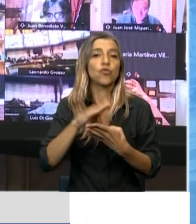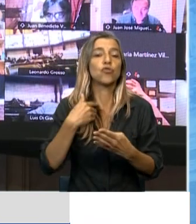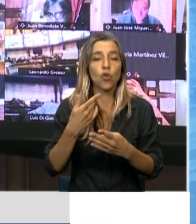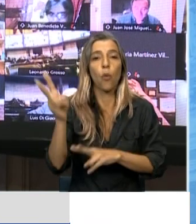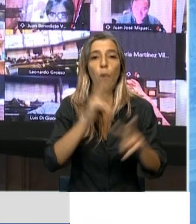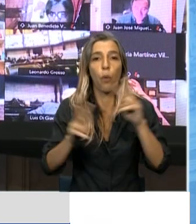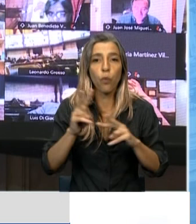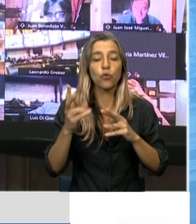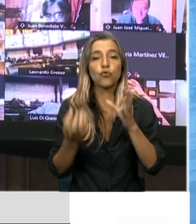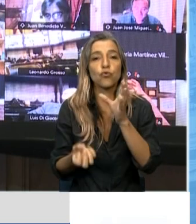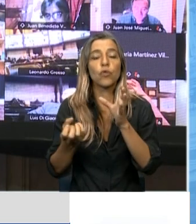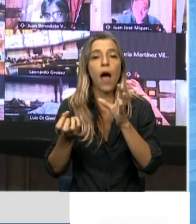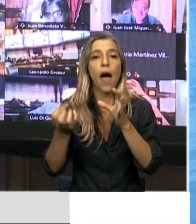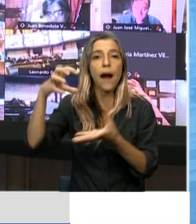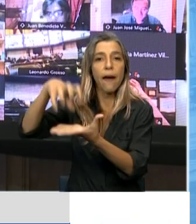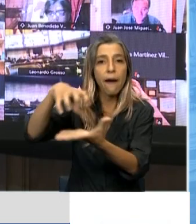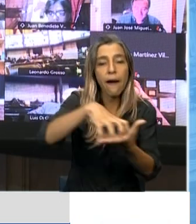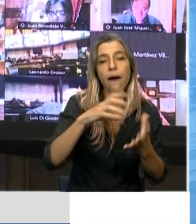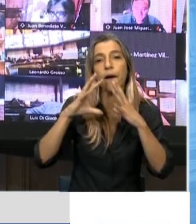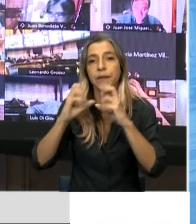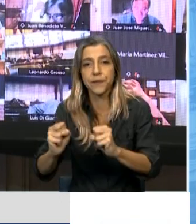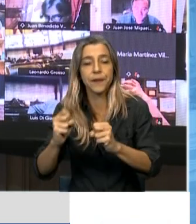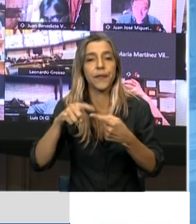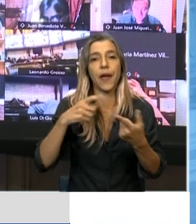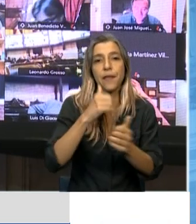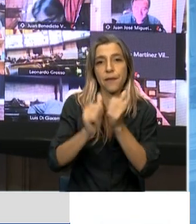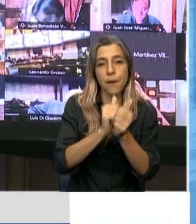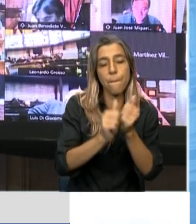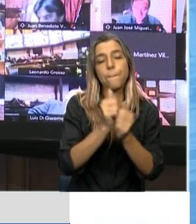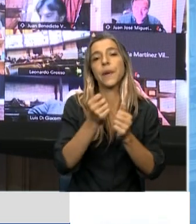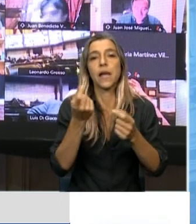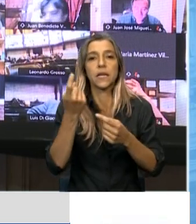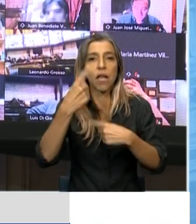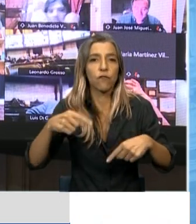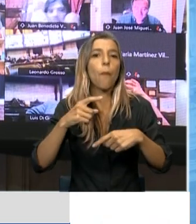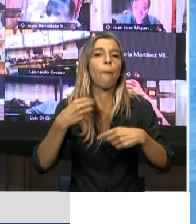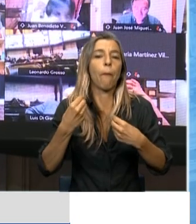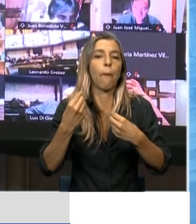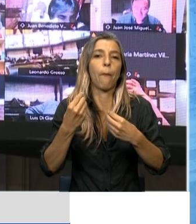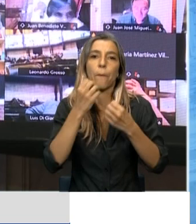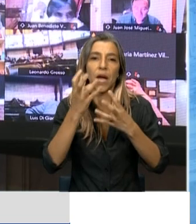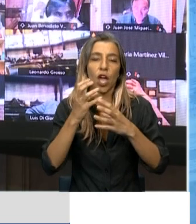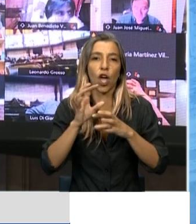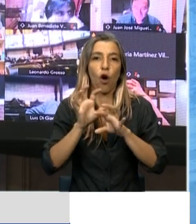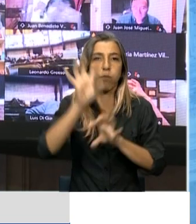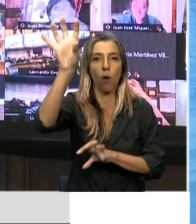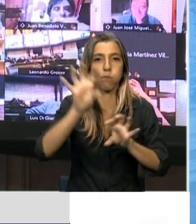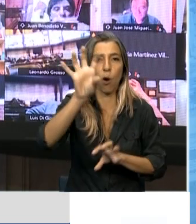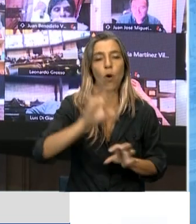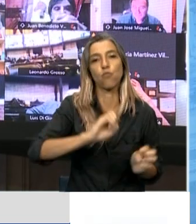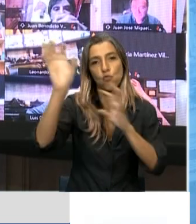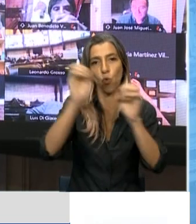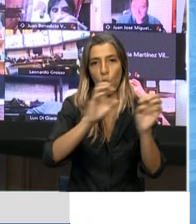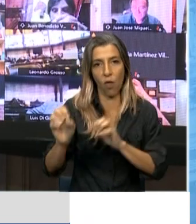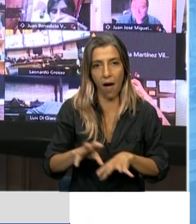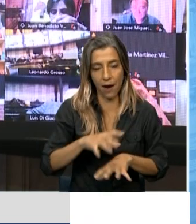organismos, de secretarías, de empresas del Estado, de entes autárquicos descentralizados. Es ahí donde nosotros hacíamos pie en